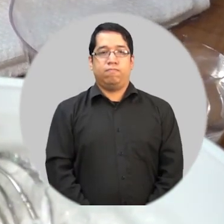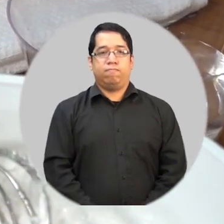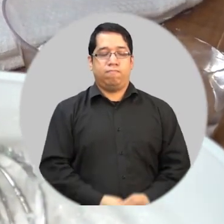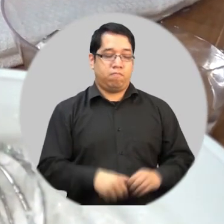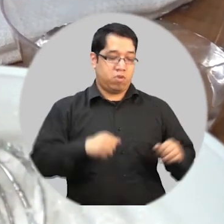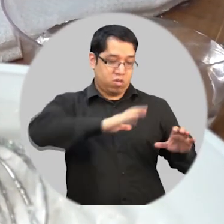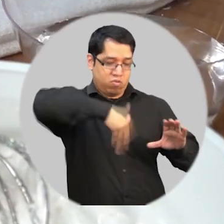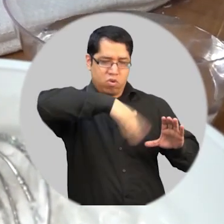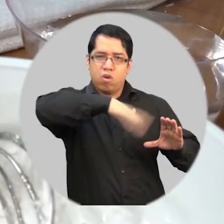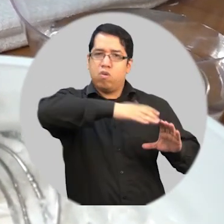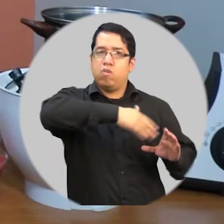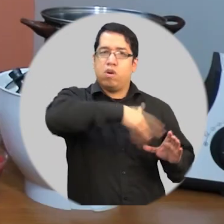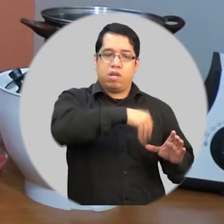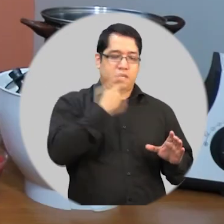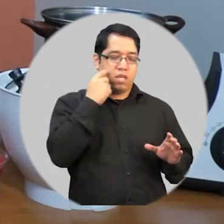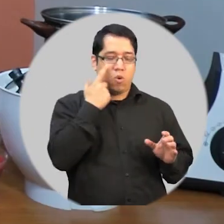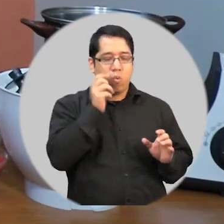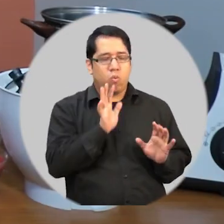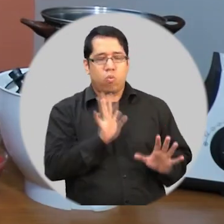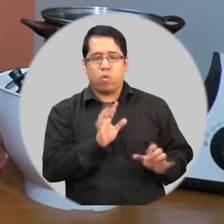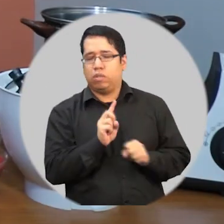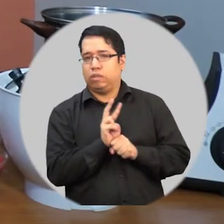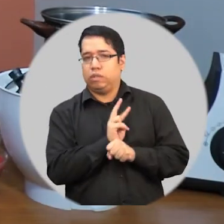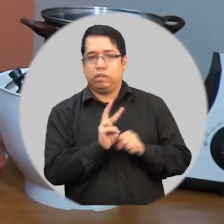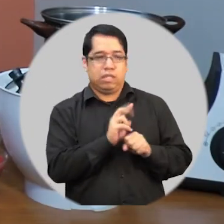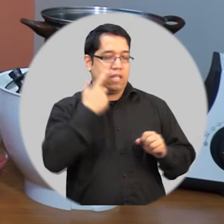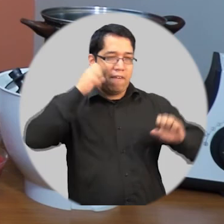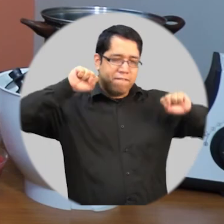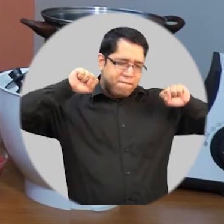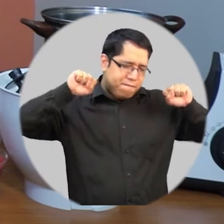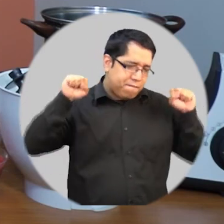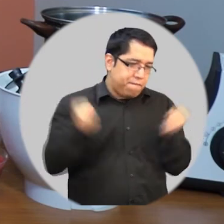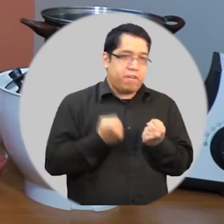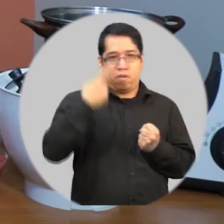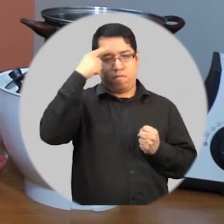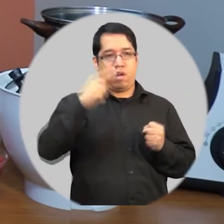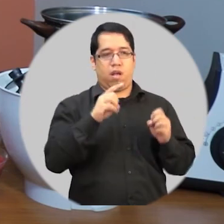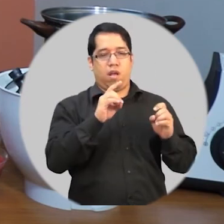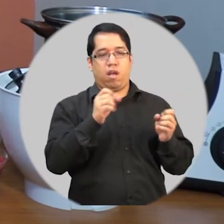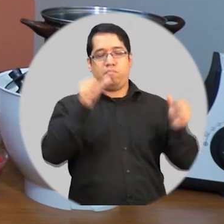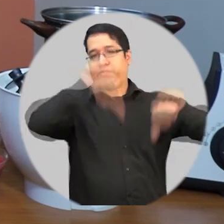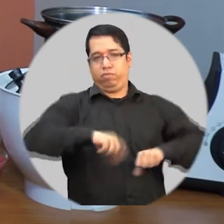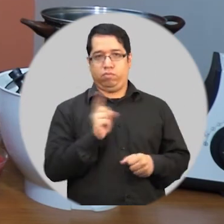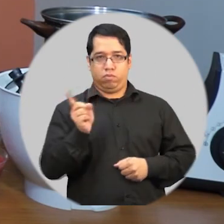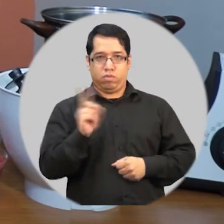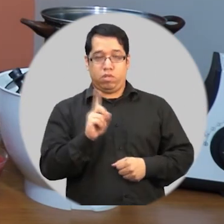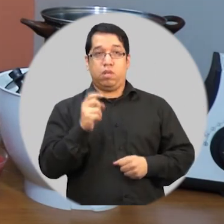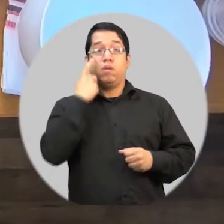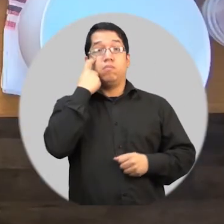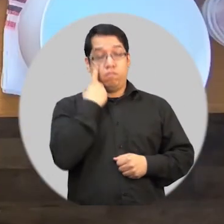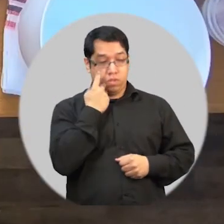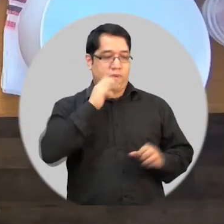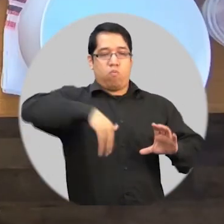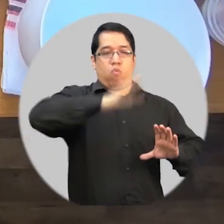La crema de leche es muy delicada, tiene que estar bien fría para que no se corte. Y también hay que batir de